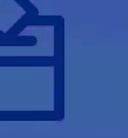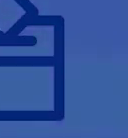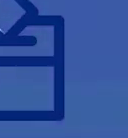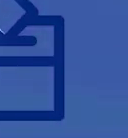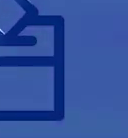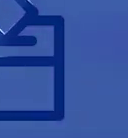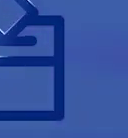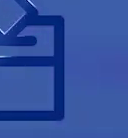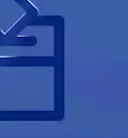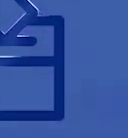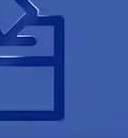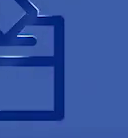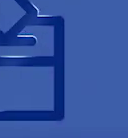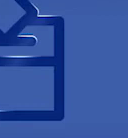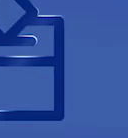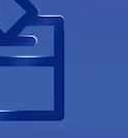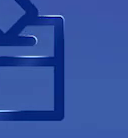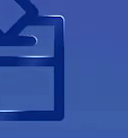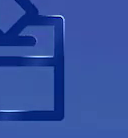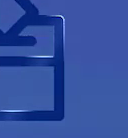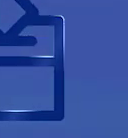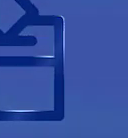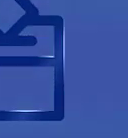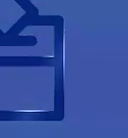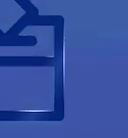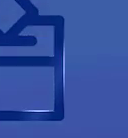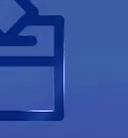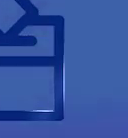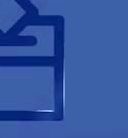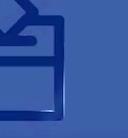ya regresamos no nos cambio